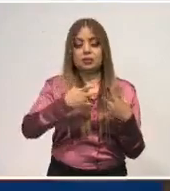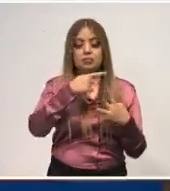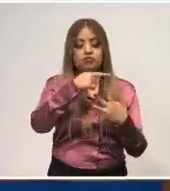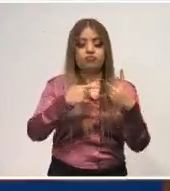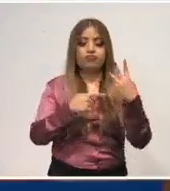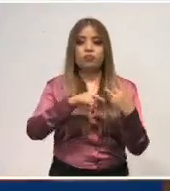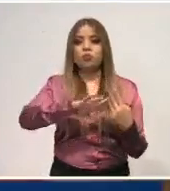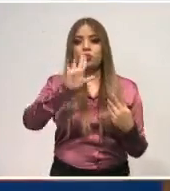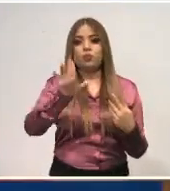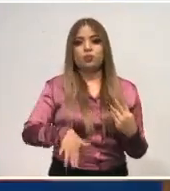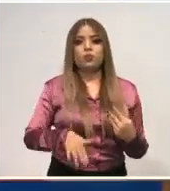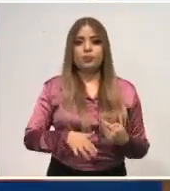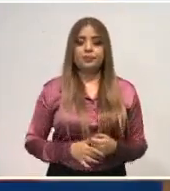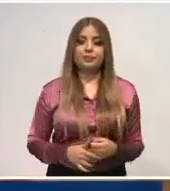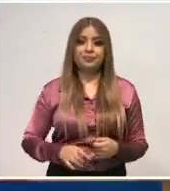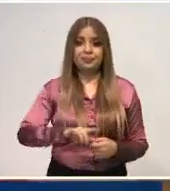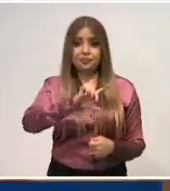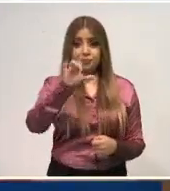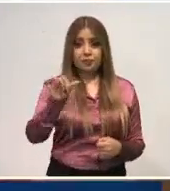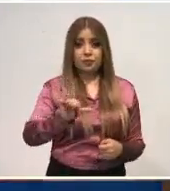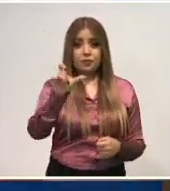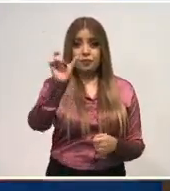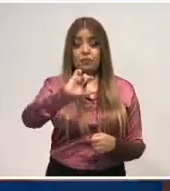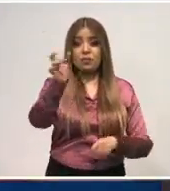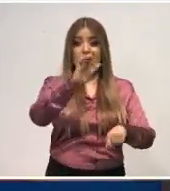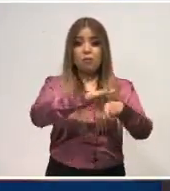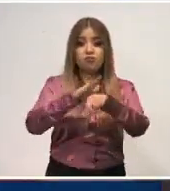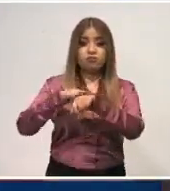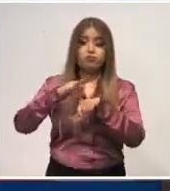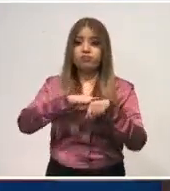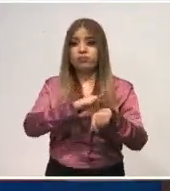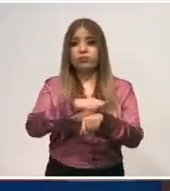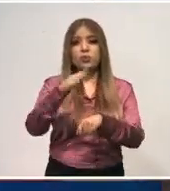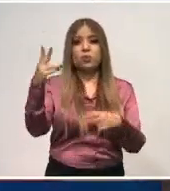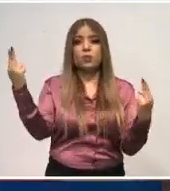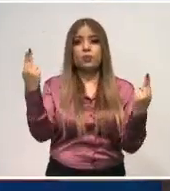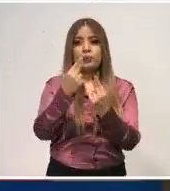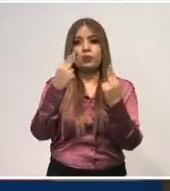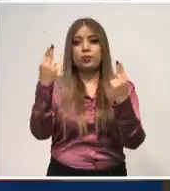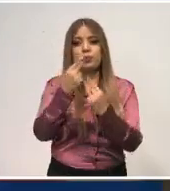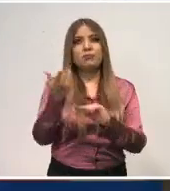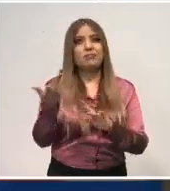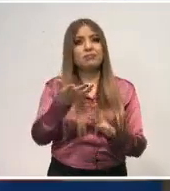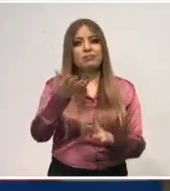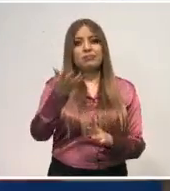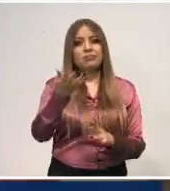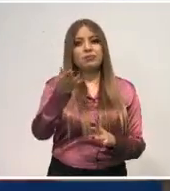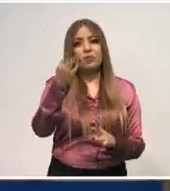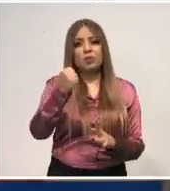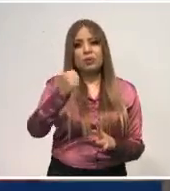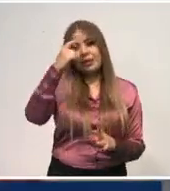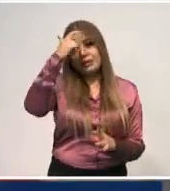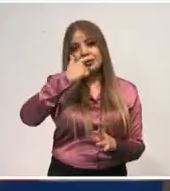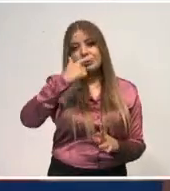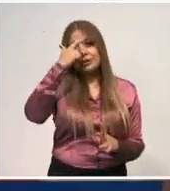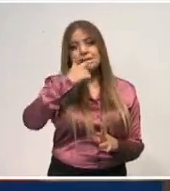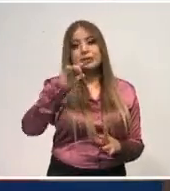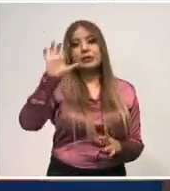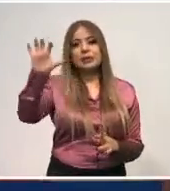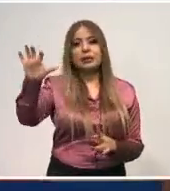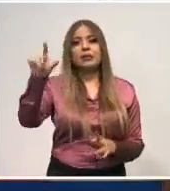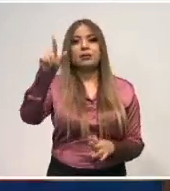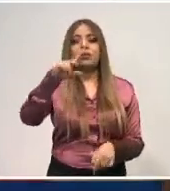lugar. Cabe hacer mención que luego de que se recibió el reporte o llamado de auxilio cerca de las 9 de la noche, pues